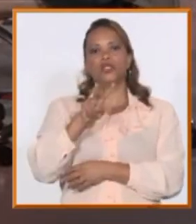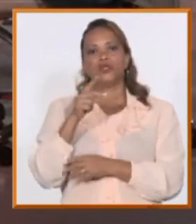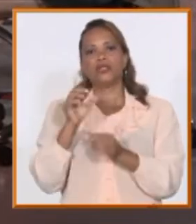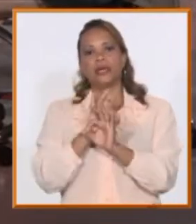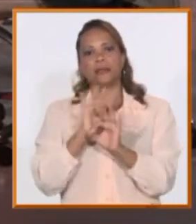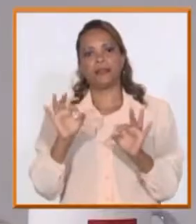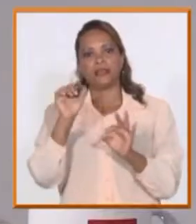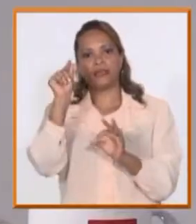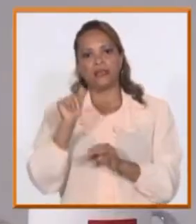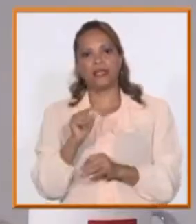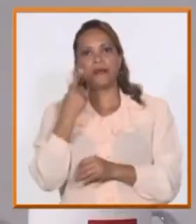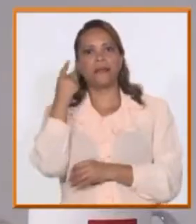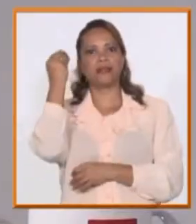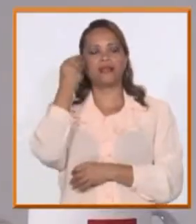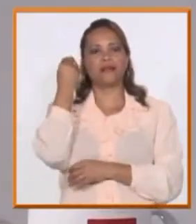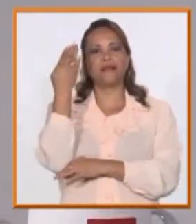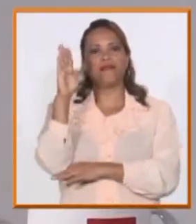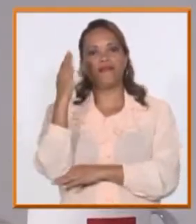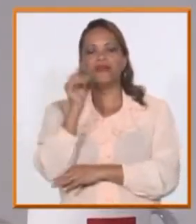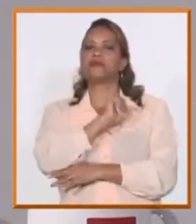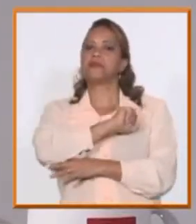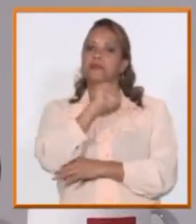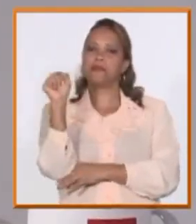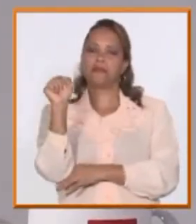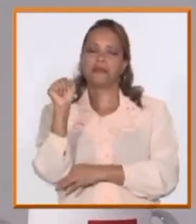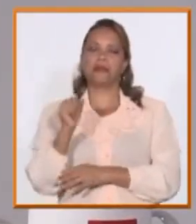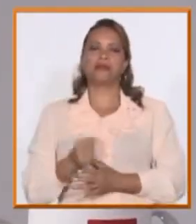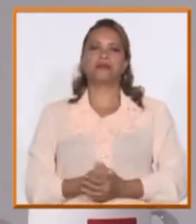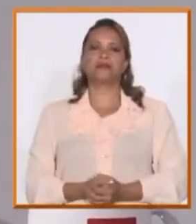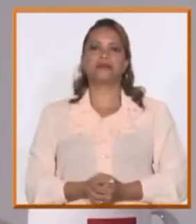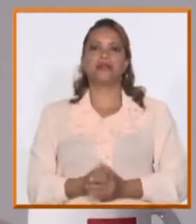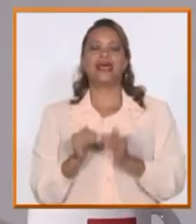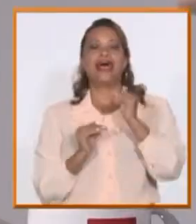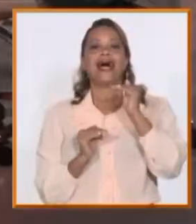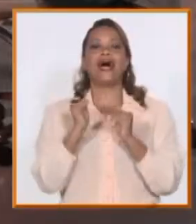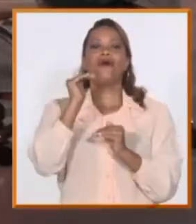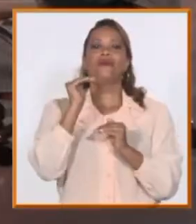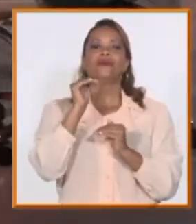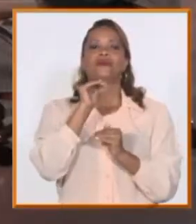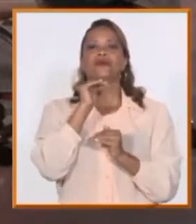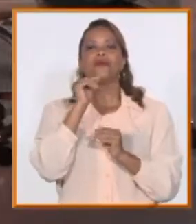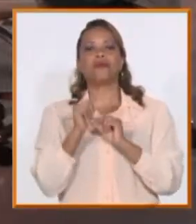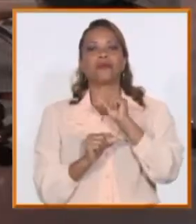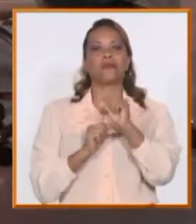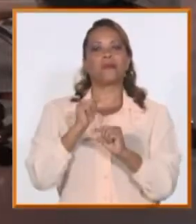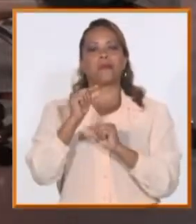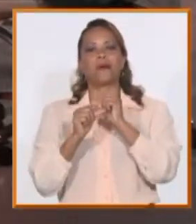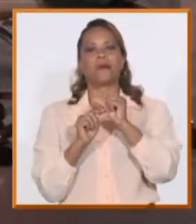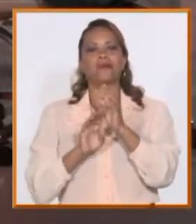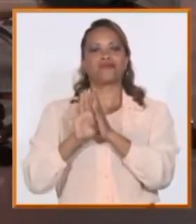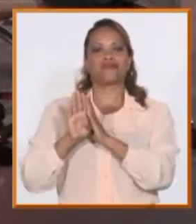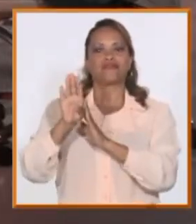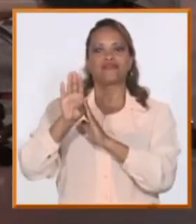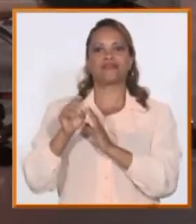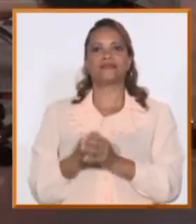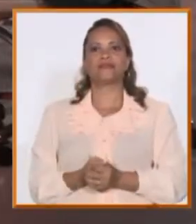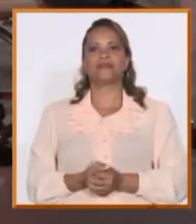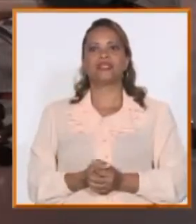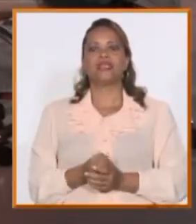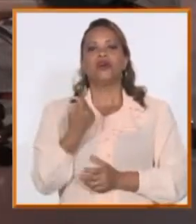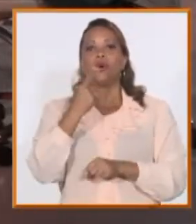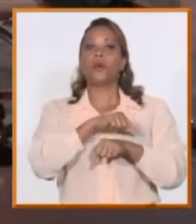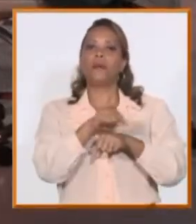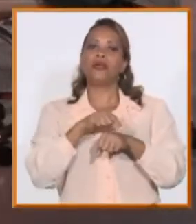estaban estimadas en bronce también se obtuvieron en títulos. O sea, se aumentó cualitativamente. Aumentó cualitativamente. Algo más que si no, se me queda manso. Un minuto